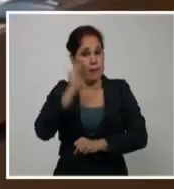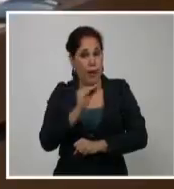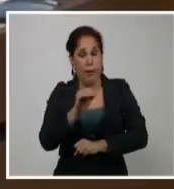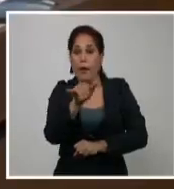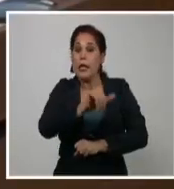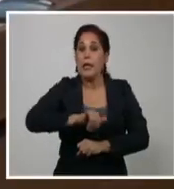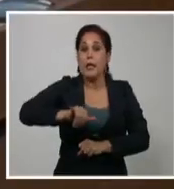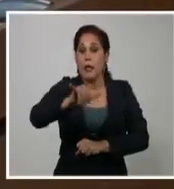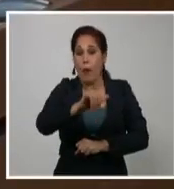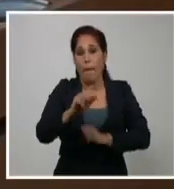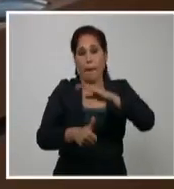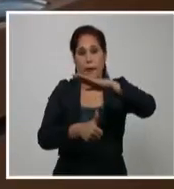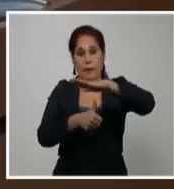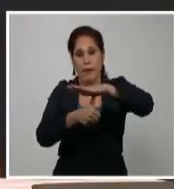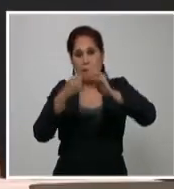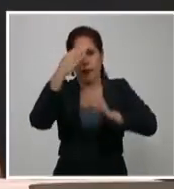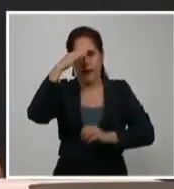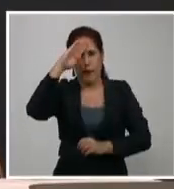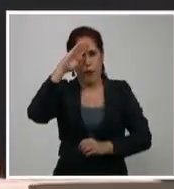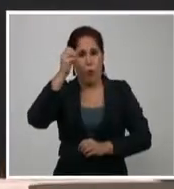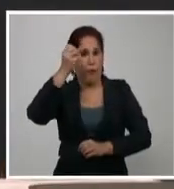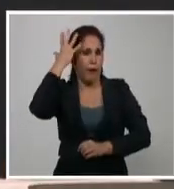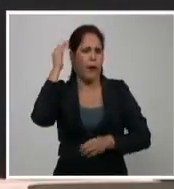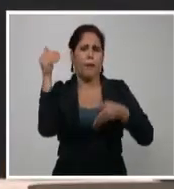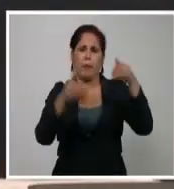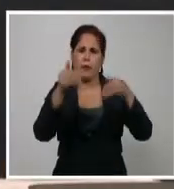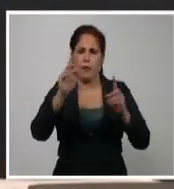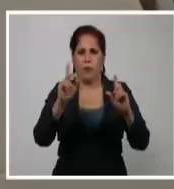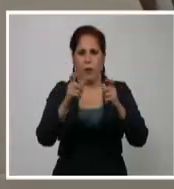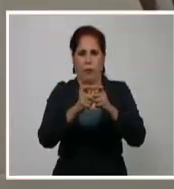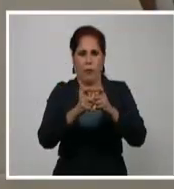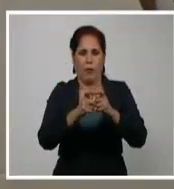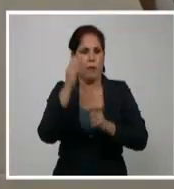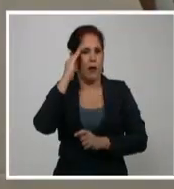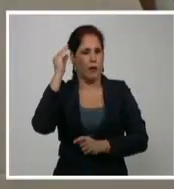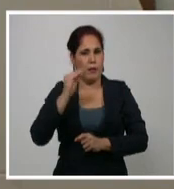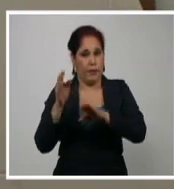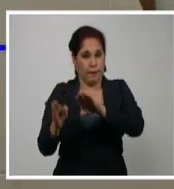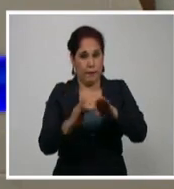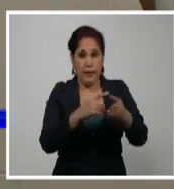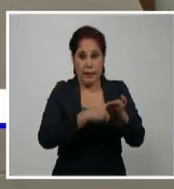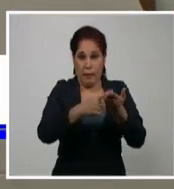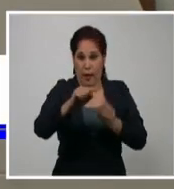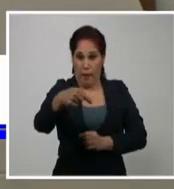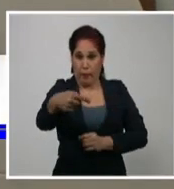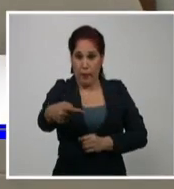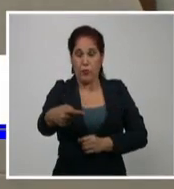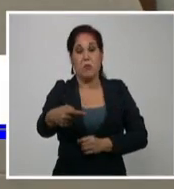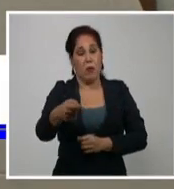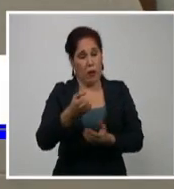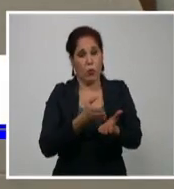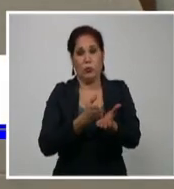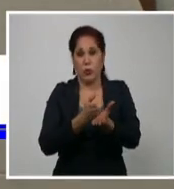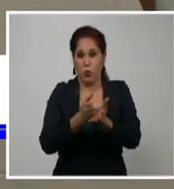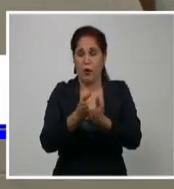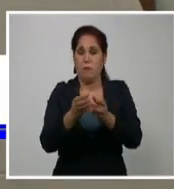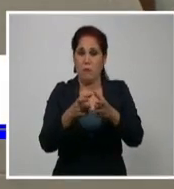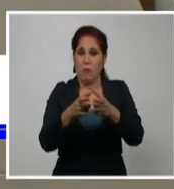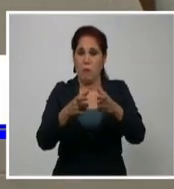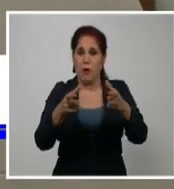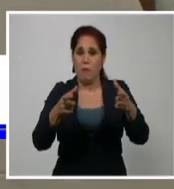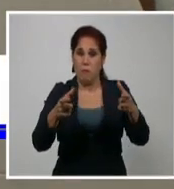también por el presidente de la República, Miguel Díaz-Canel Bermúdez. Para la próxima semana, infelizmente, se está